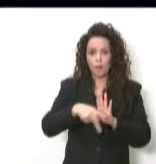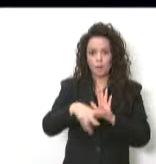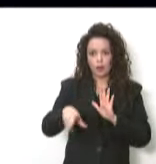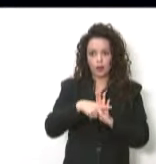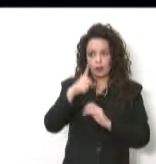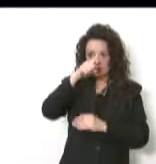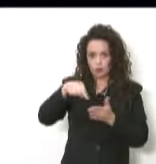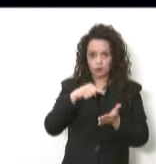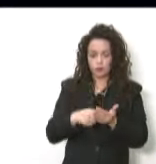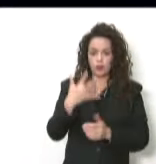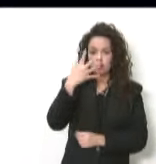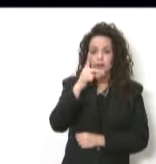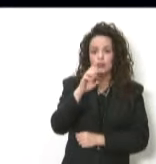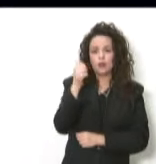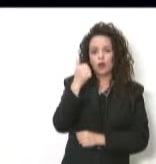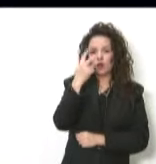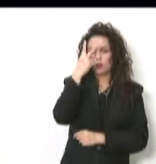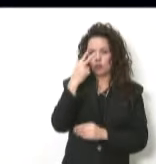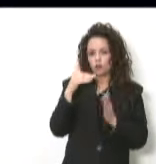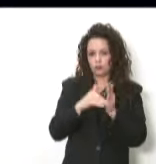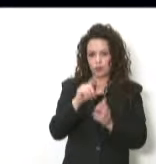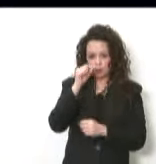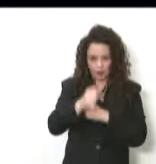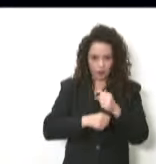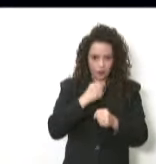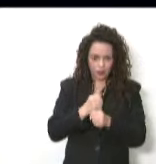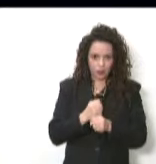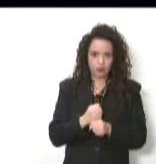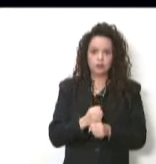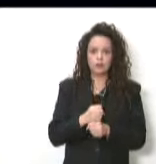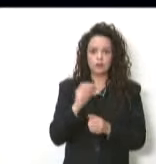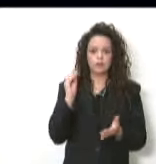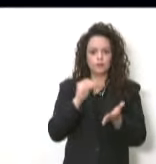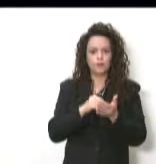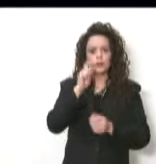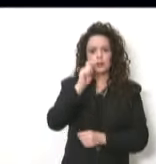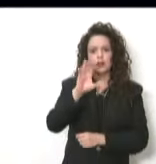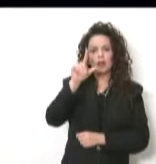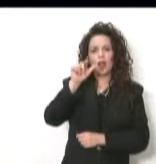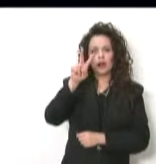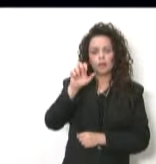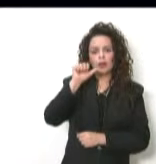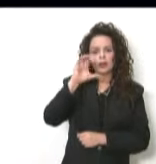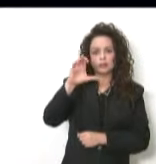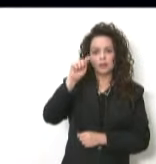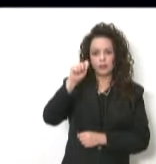5 de agosto de 2020, identificada con la clave